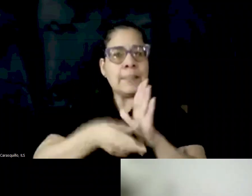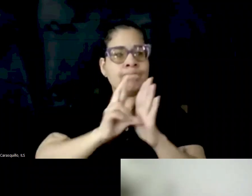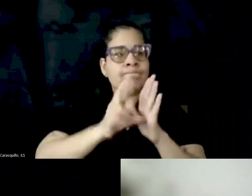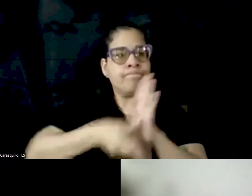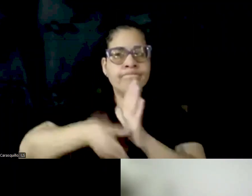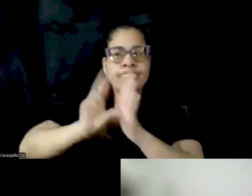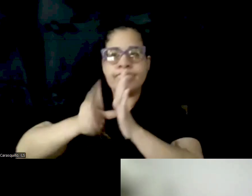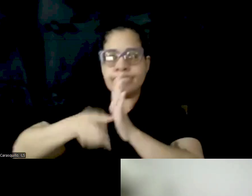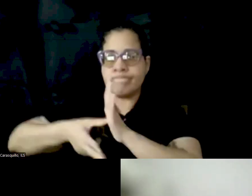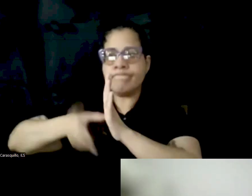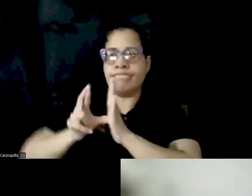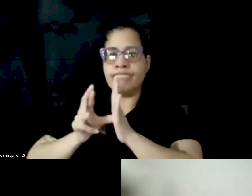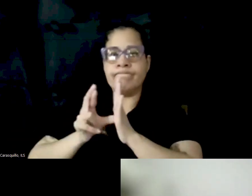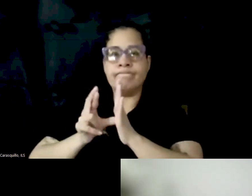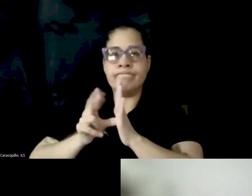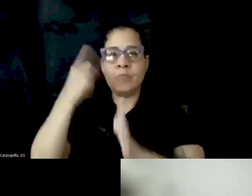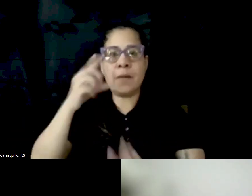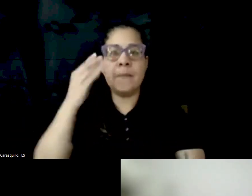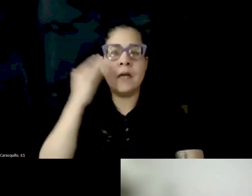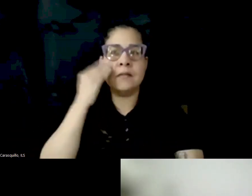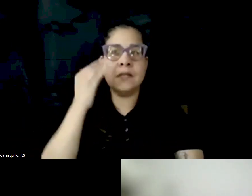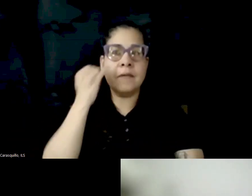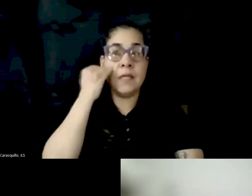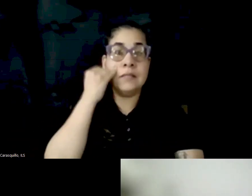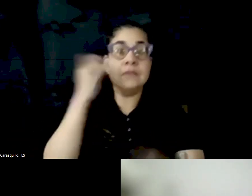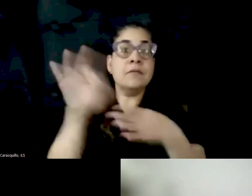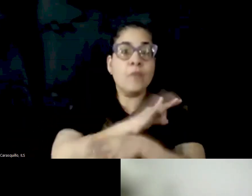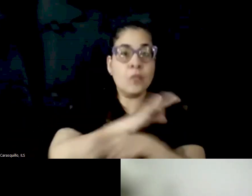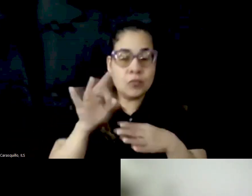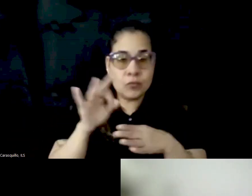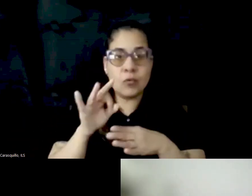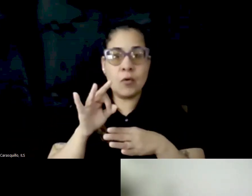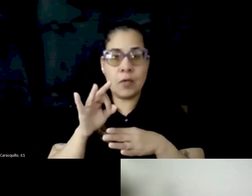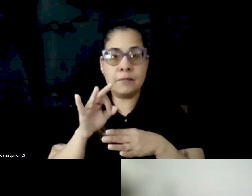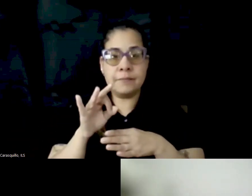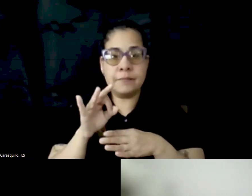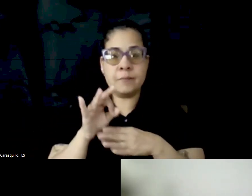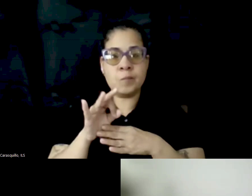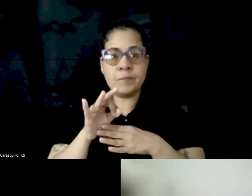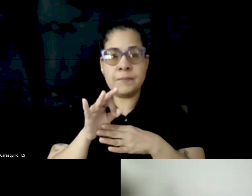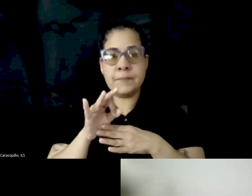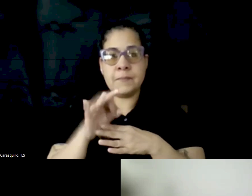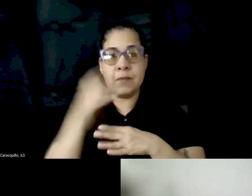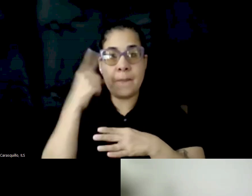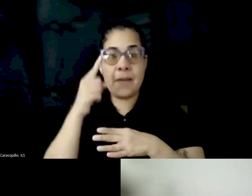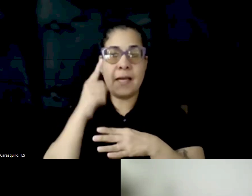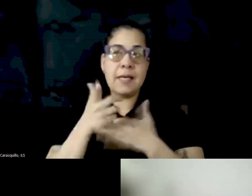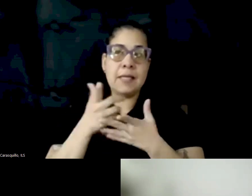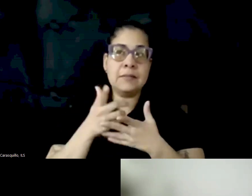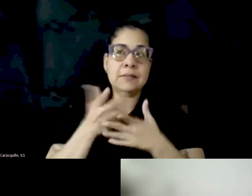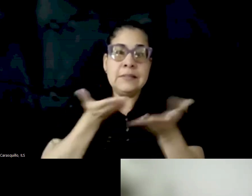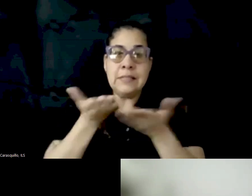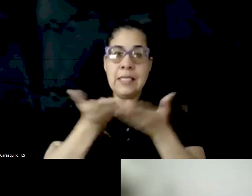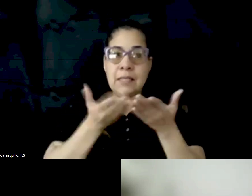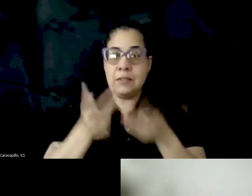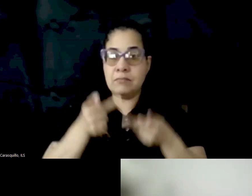para ver cuán efectivo puede ser dentro de la estructura de prestación de servicios que tenemos en Puerto